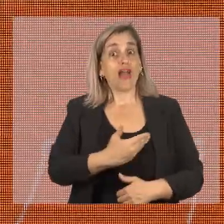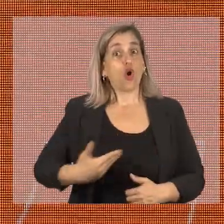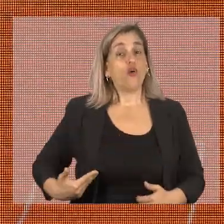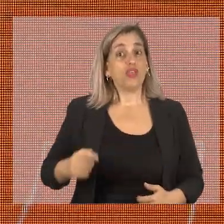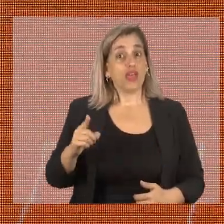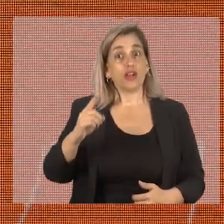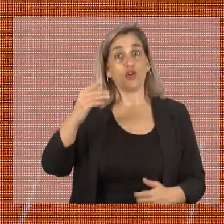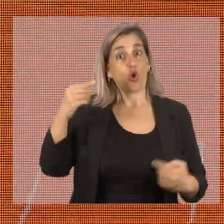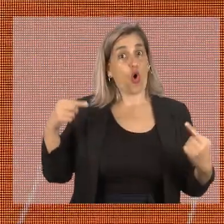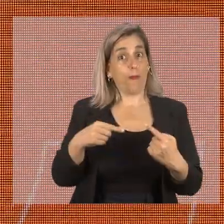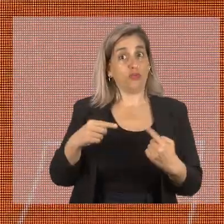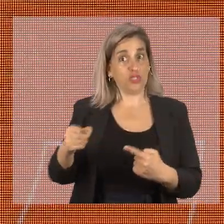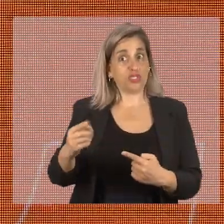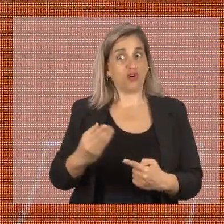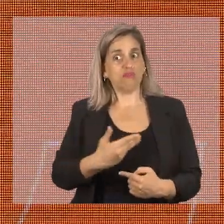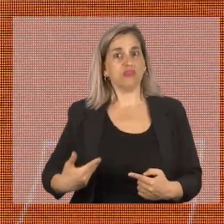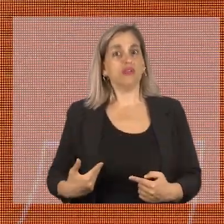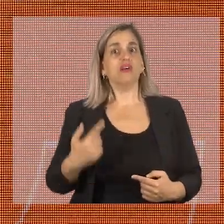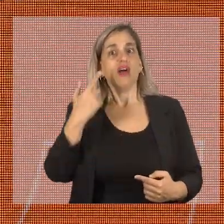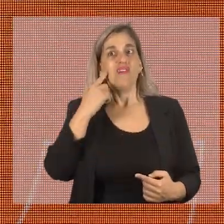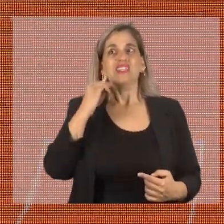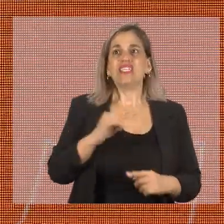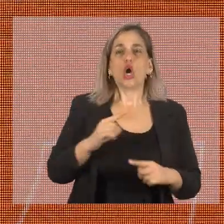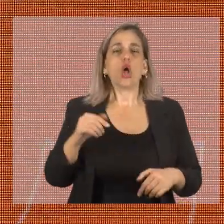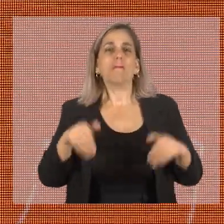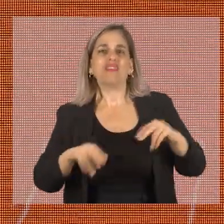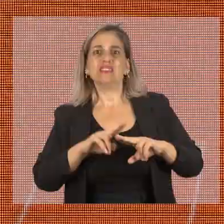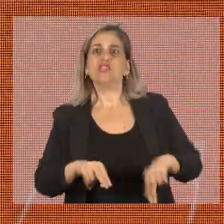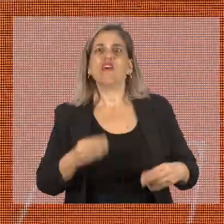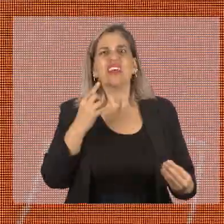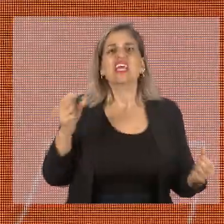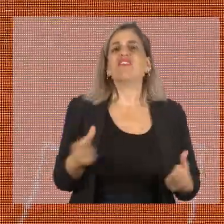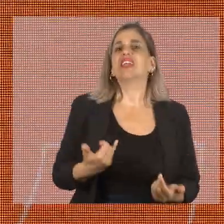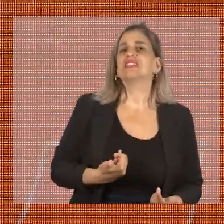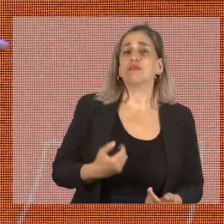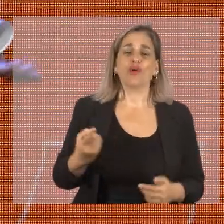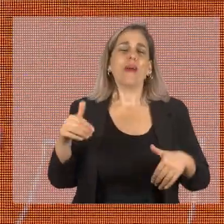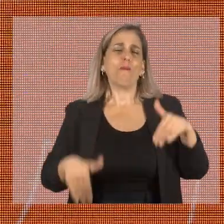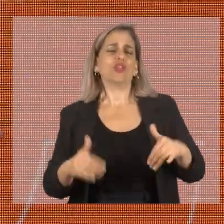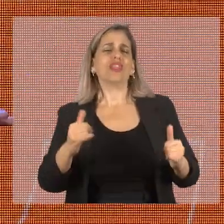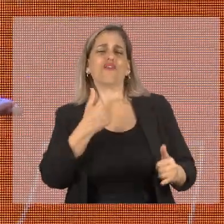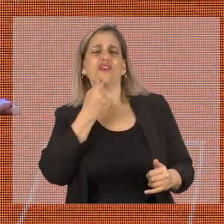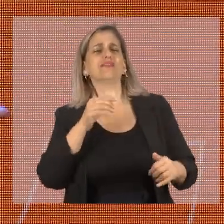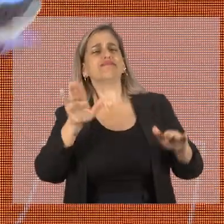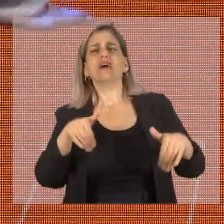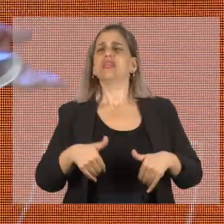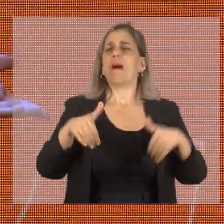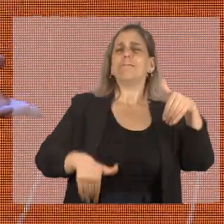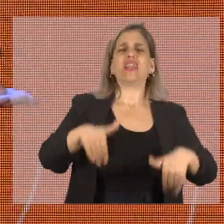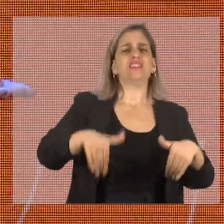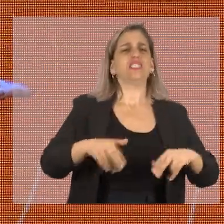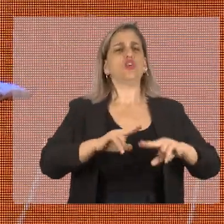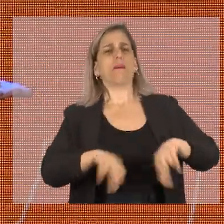posibilidad de ser gobierno. Tienen que contestar, no es si plebiscito no o plebiscito sí. Porque esa es fácil, esa es de